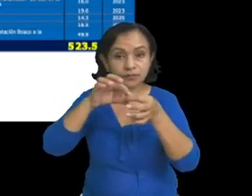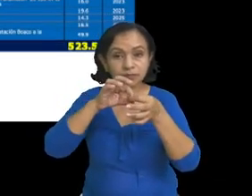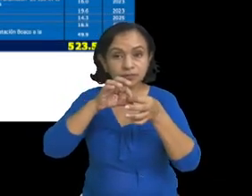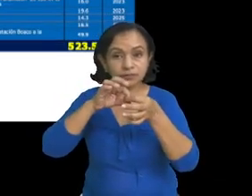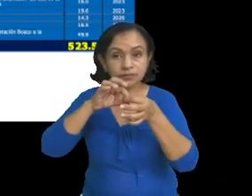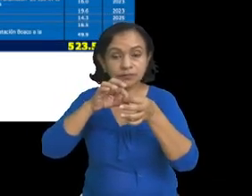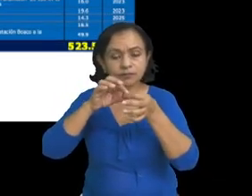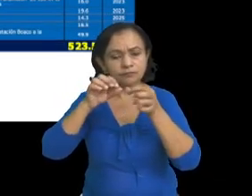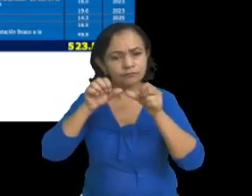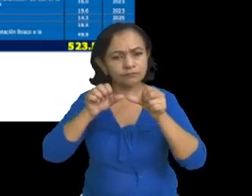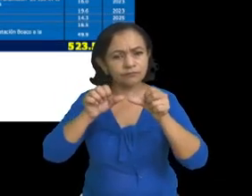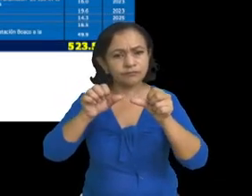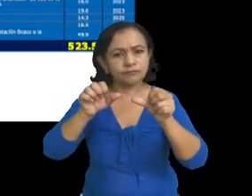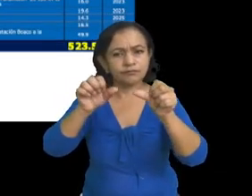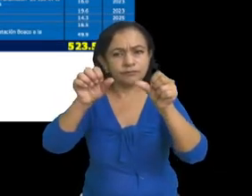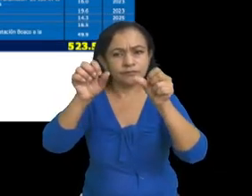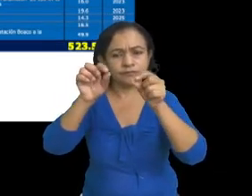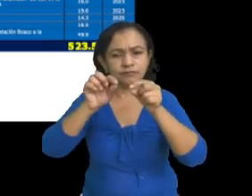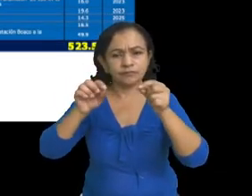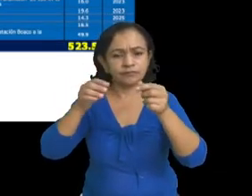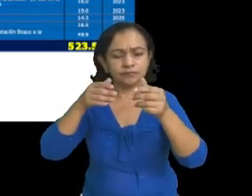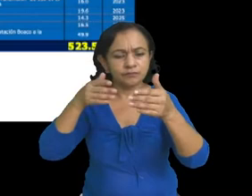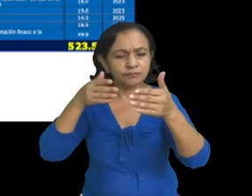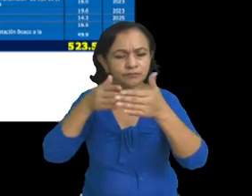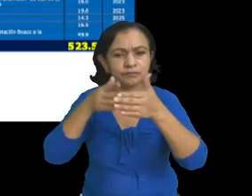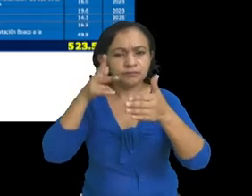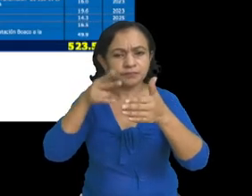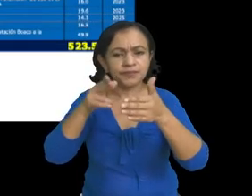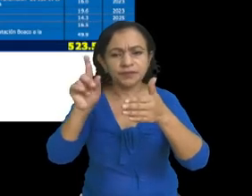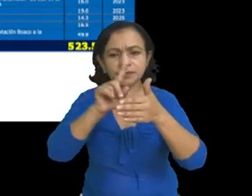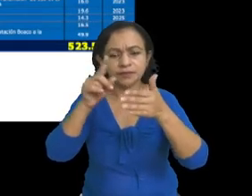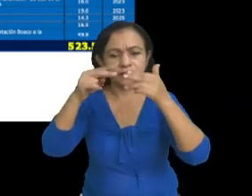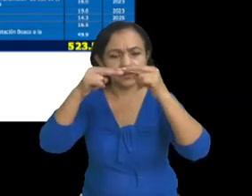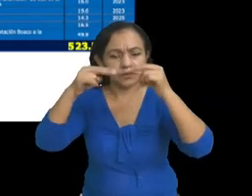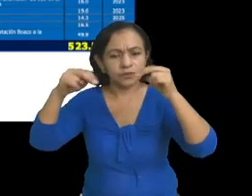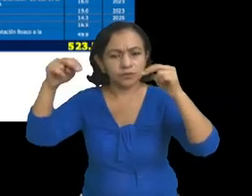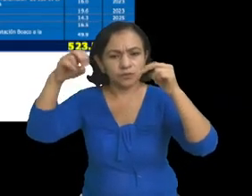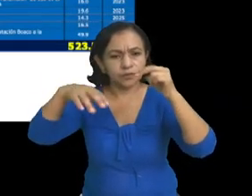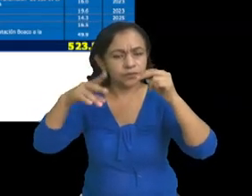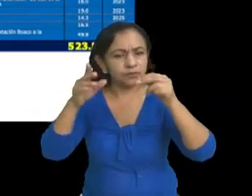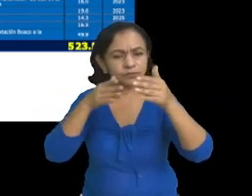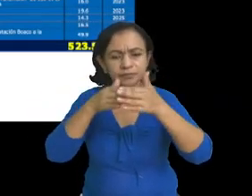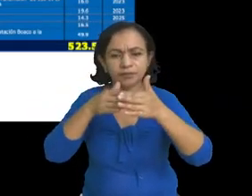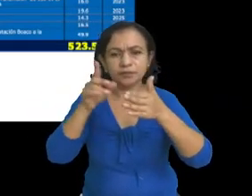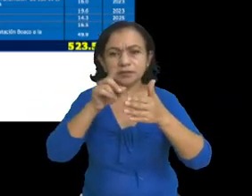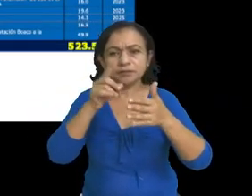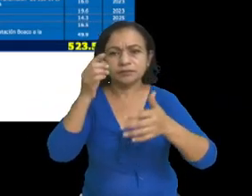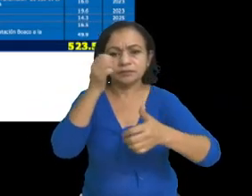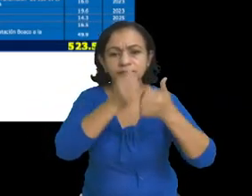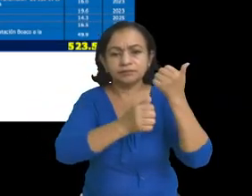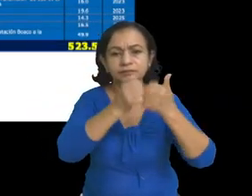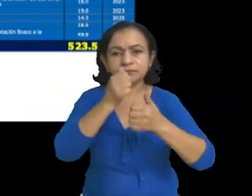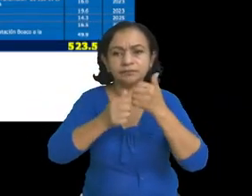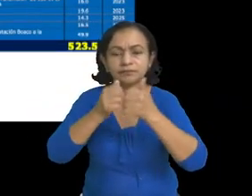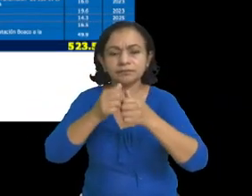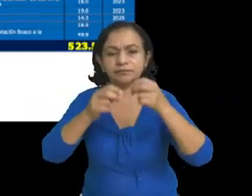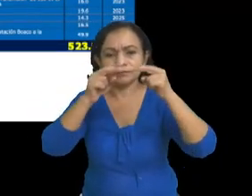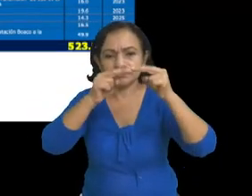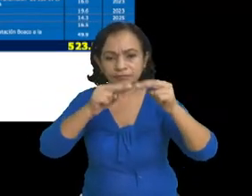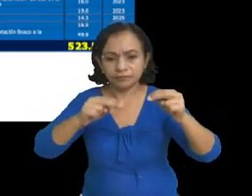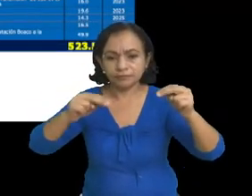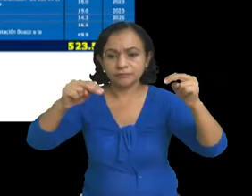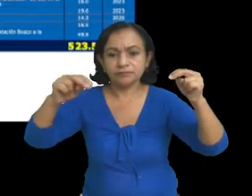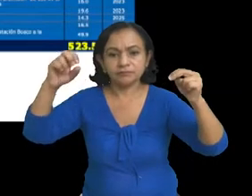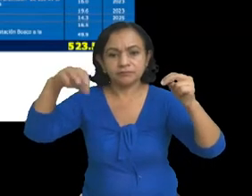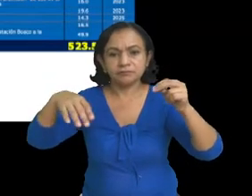el flujo continúa, no se interrumpe la energía eléctrica. Hay muchas fallas que ocurren en el sistema de transmisión y